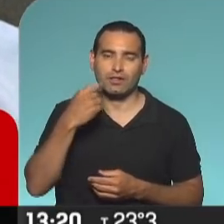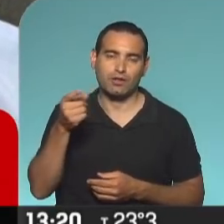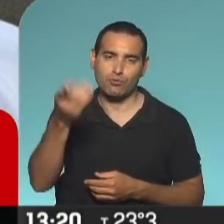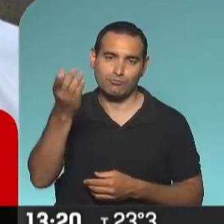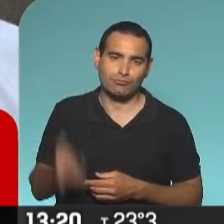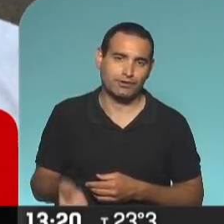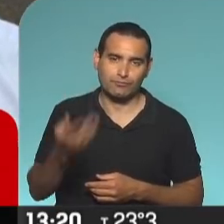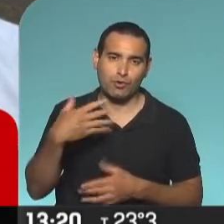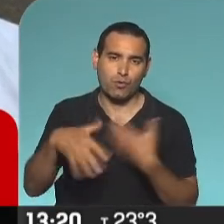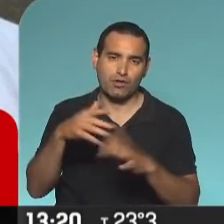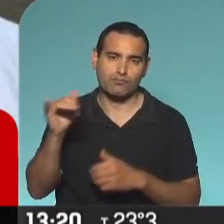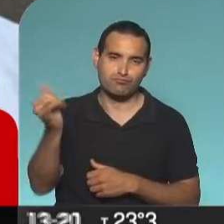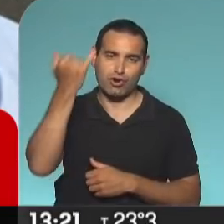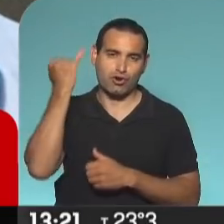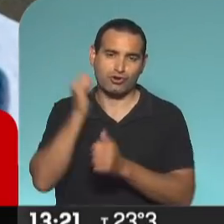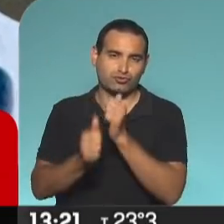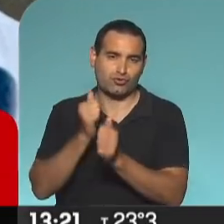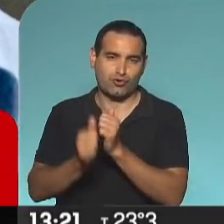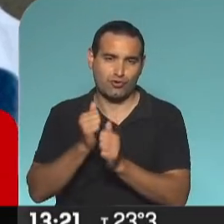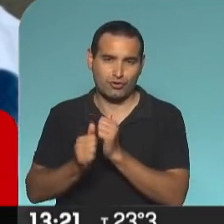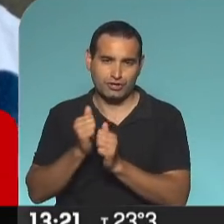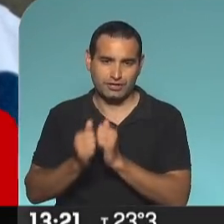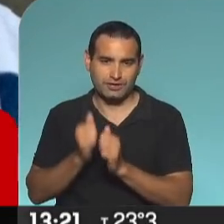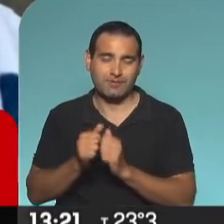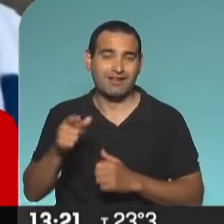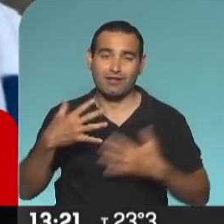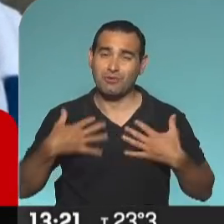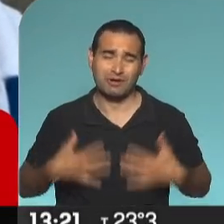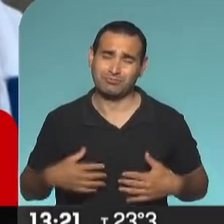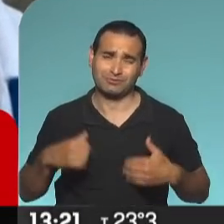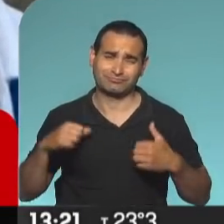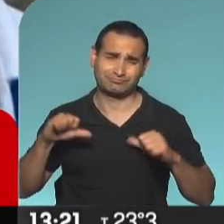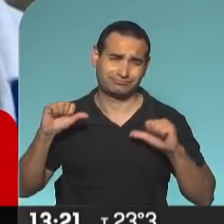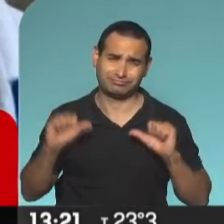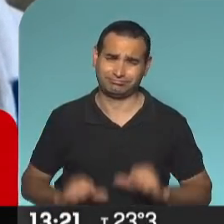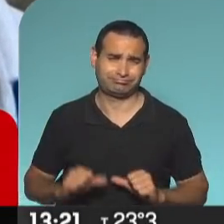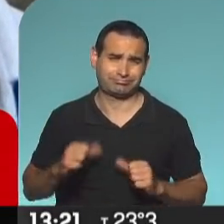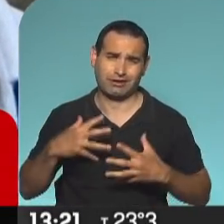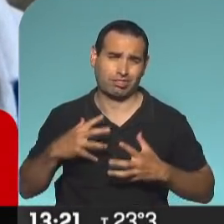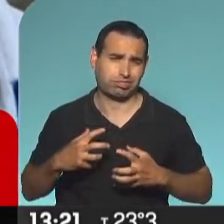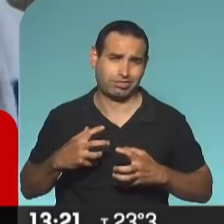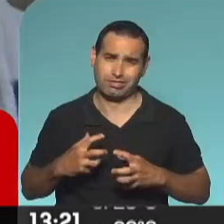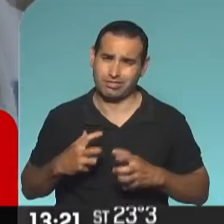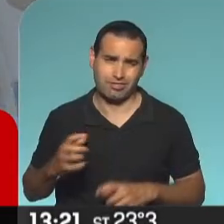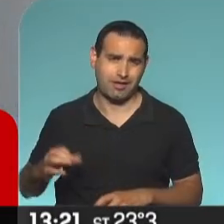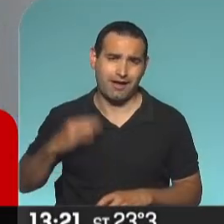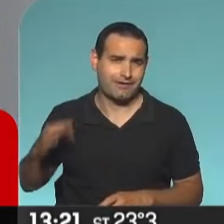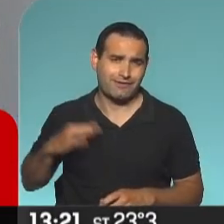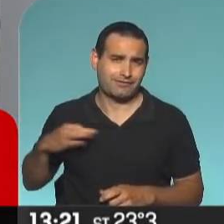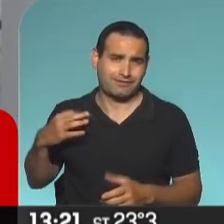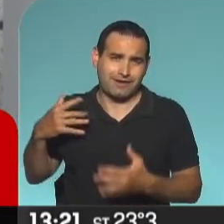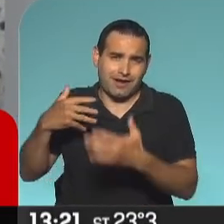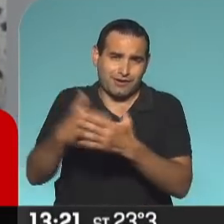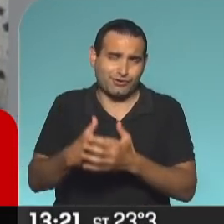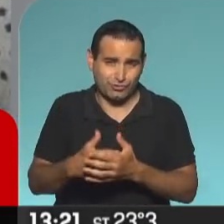historia como jugador de fútbol, que castigó muchísimo su cuerpo a lo largo de toda su carrera, no solo como un